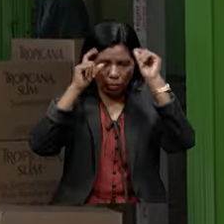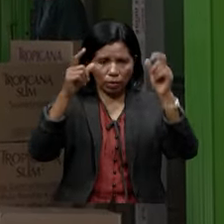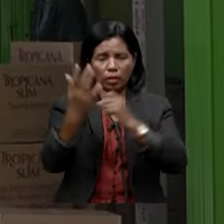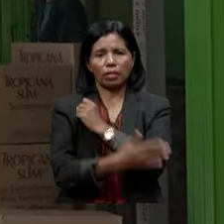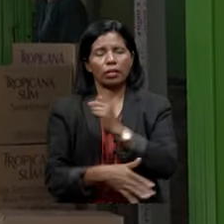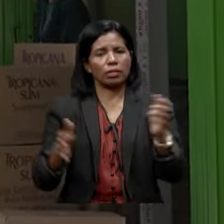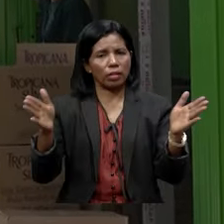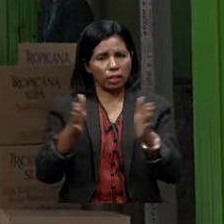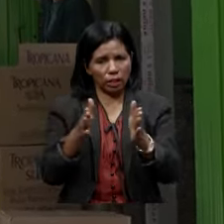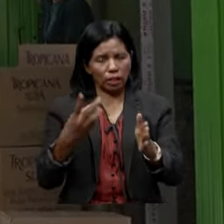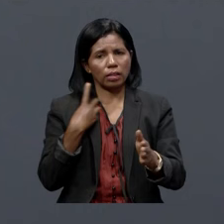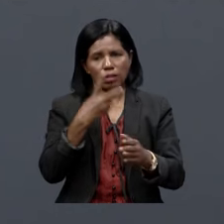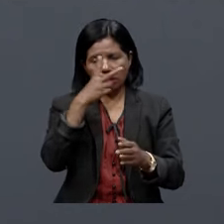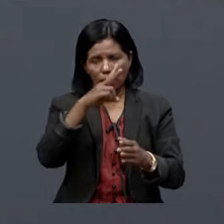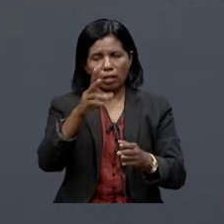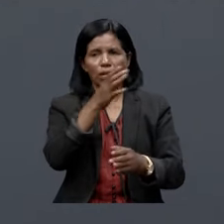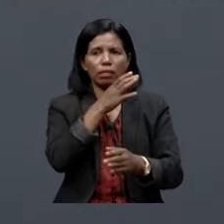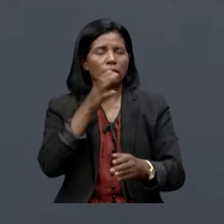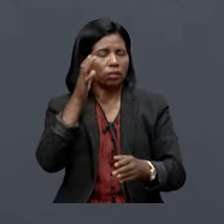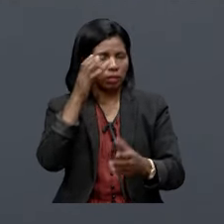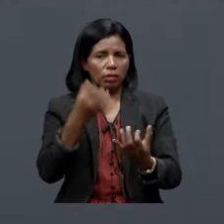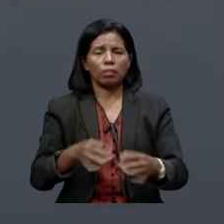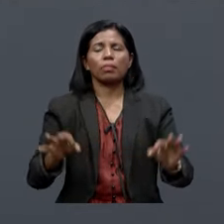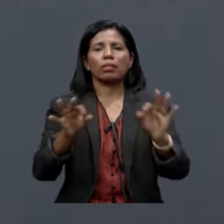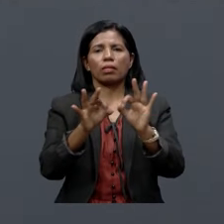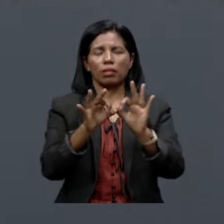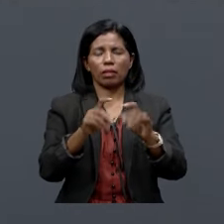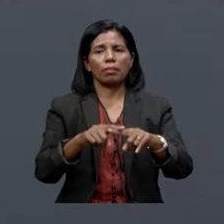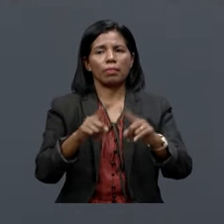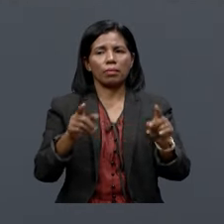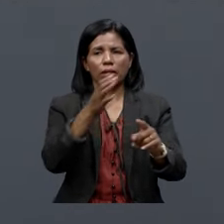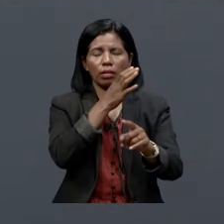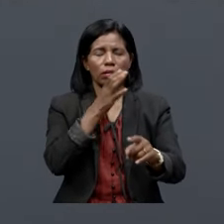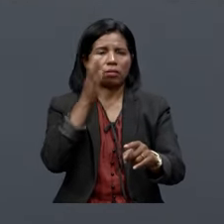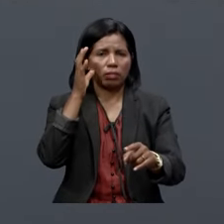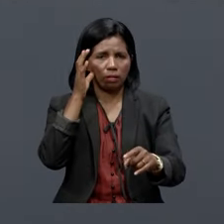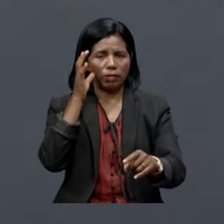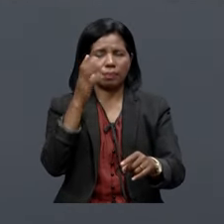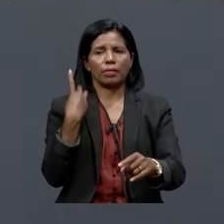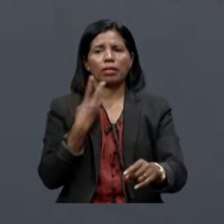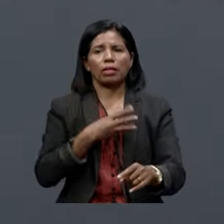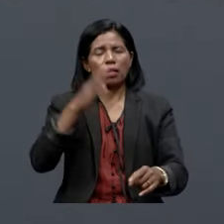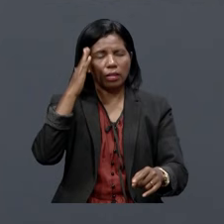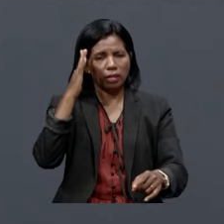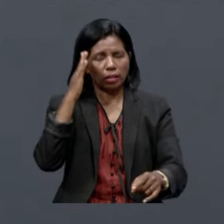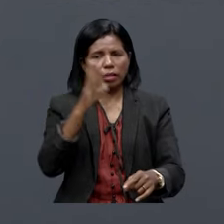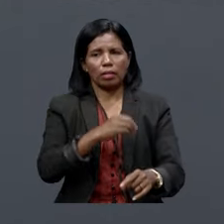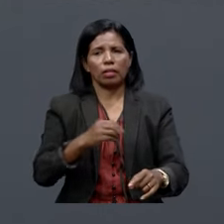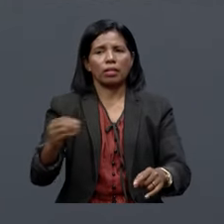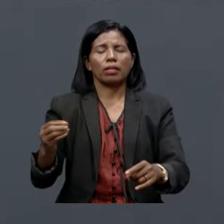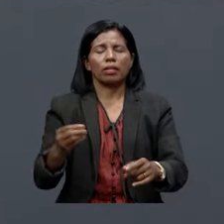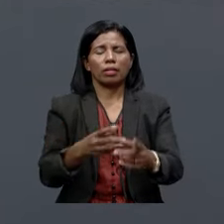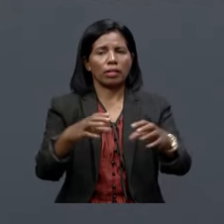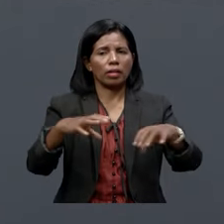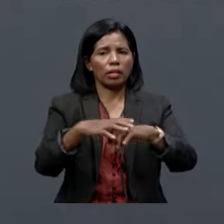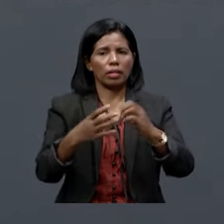kita hare kataka agricultura parte da importante. Mai be agricultura ita hateno na kataka rai ho kondisao nantane la